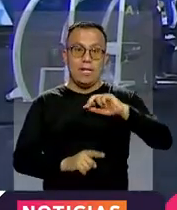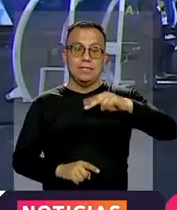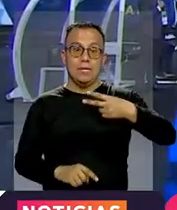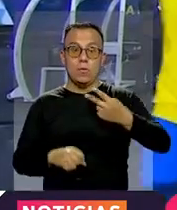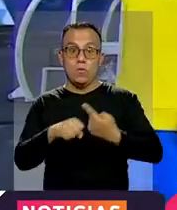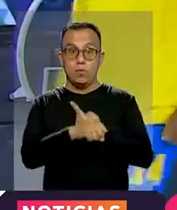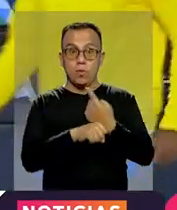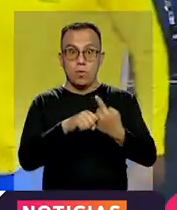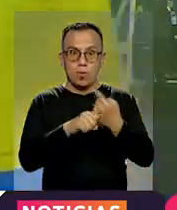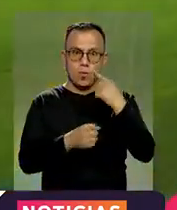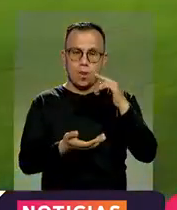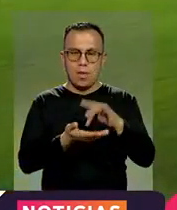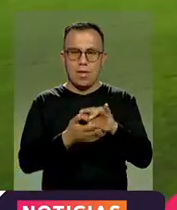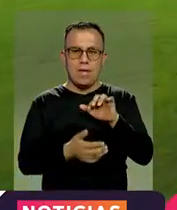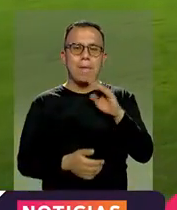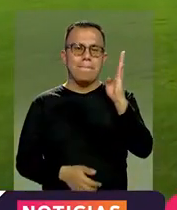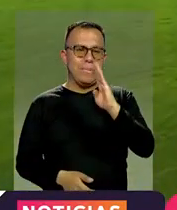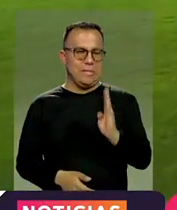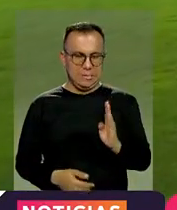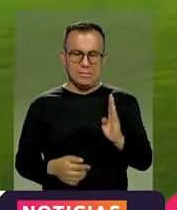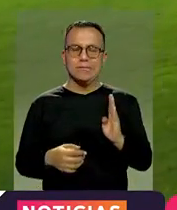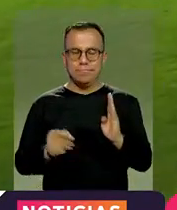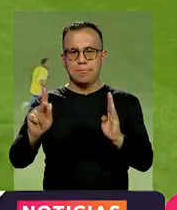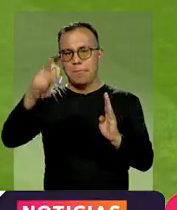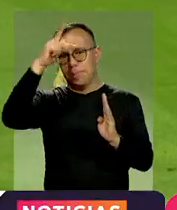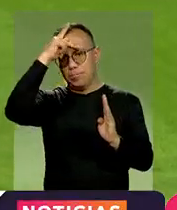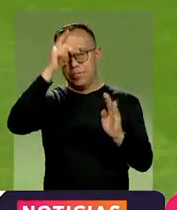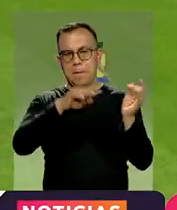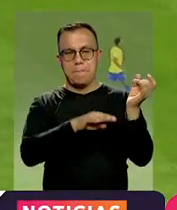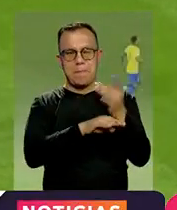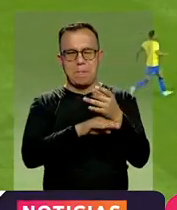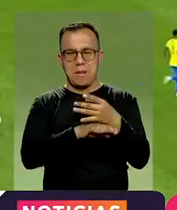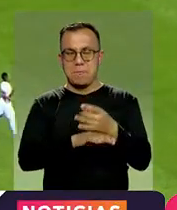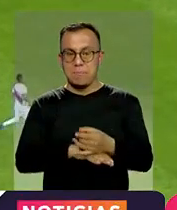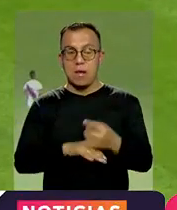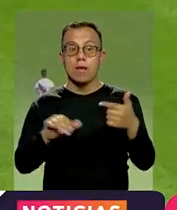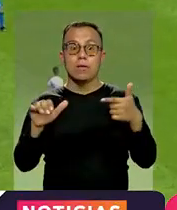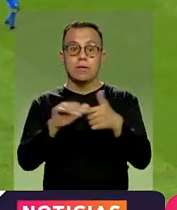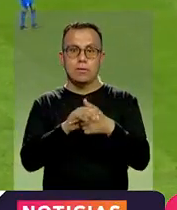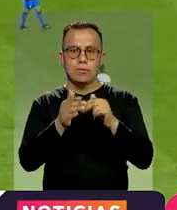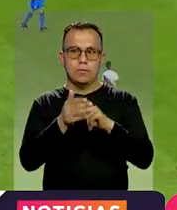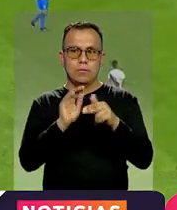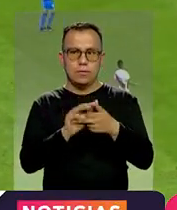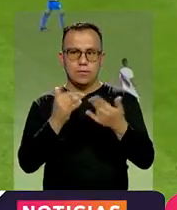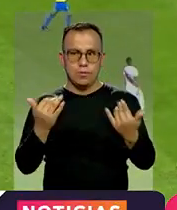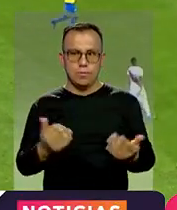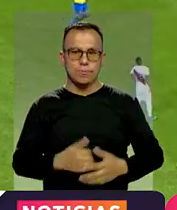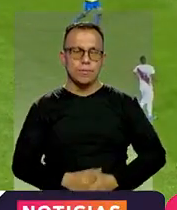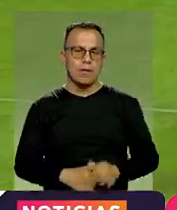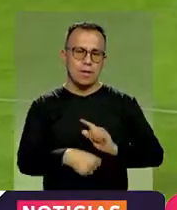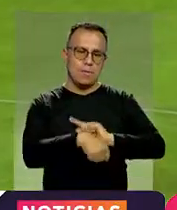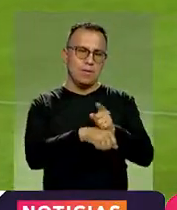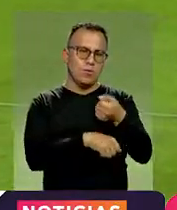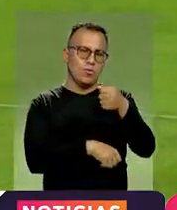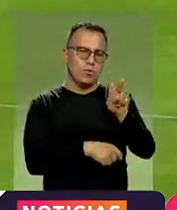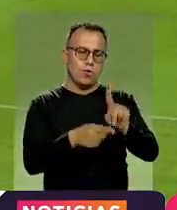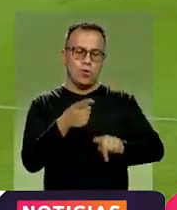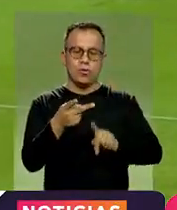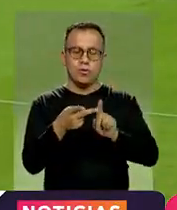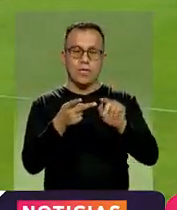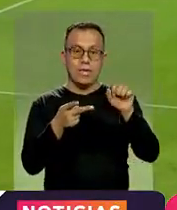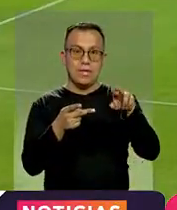en el Estadio Olímpico de Río, Brasil goleó a la selección de Perú. Los tantos de la canariña fueron de Alexandro al minuto 12, Neymar